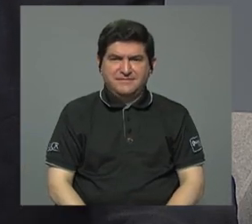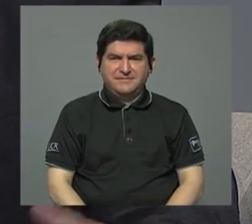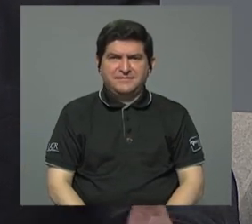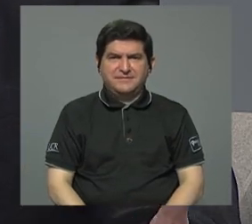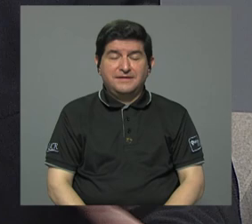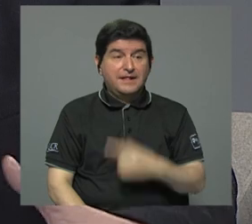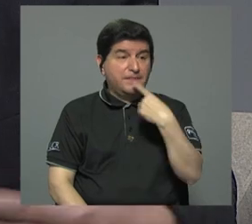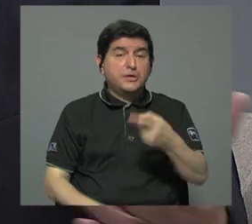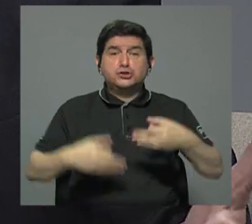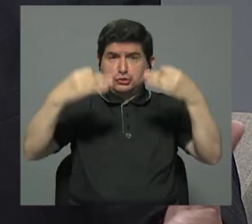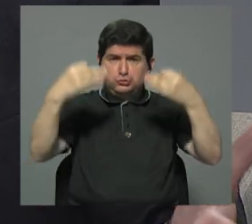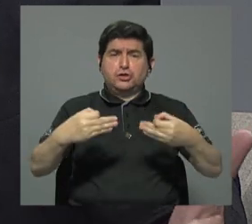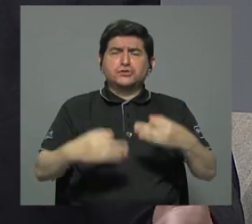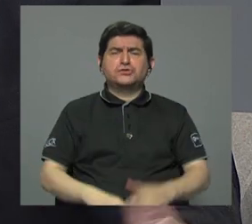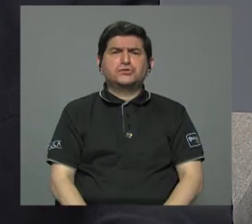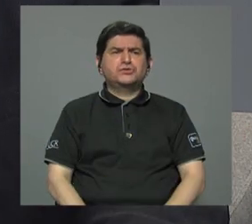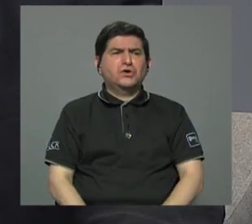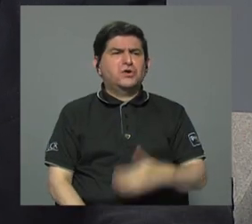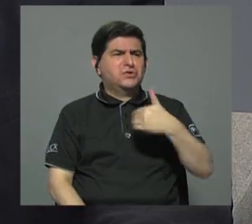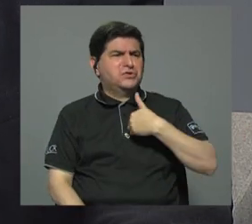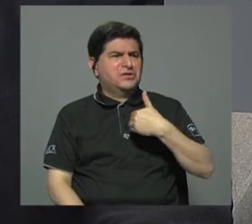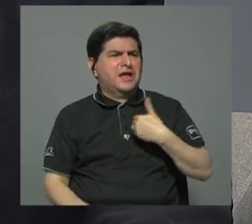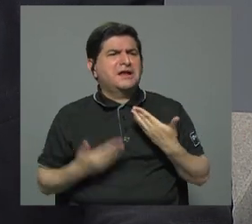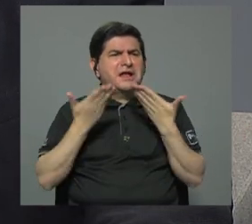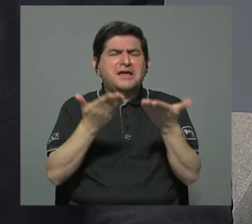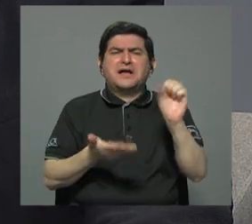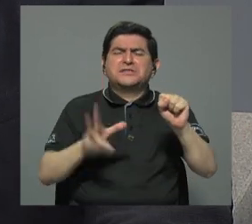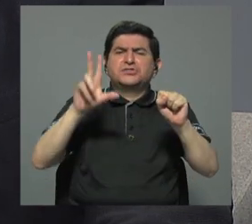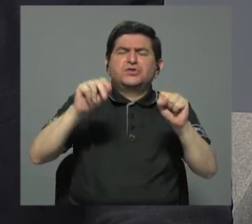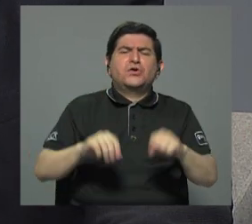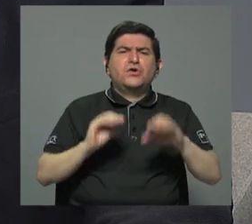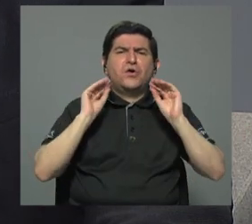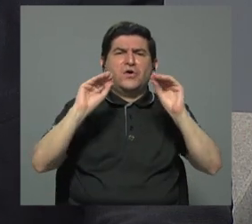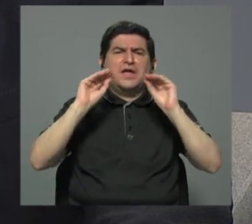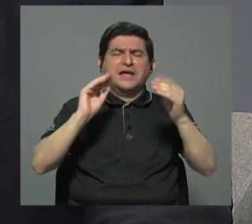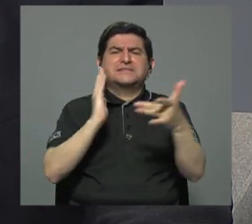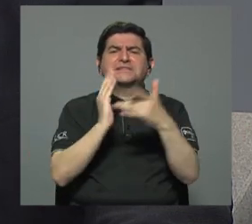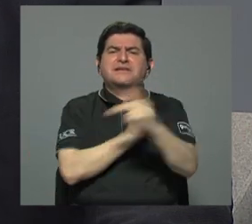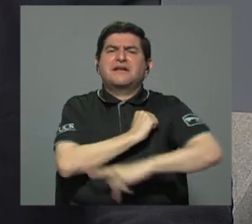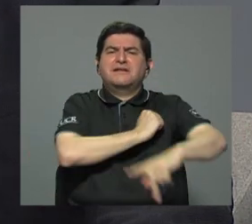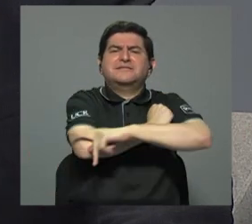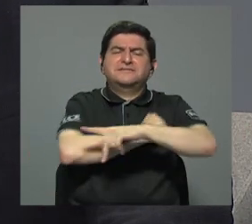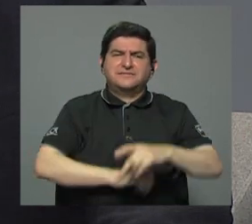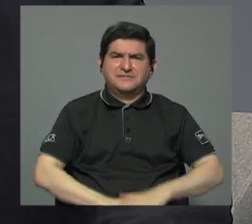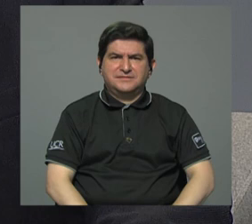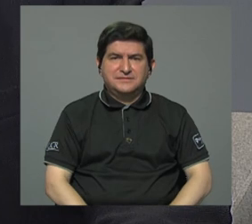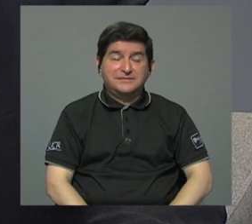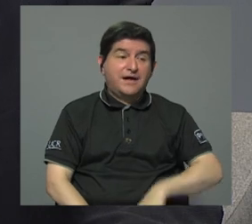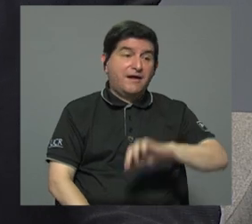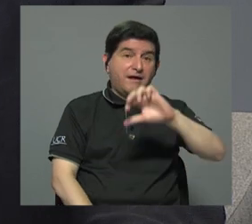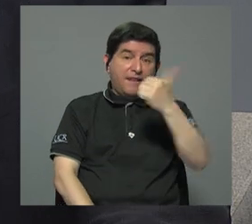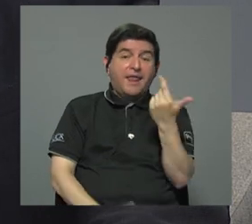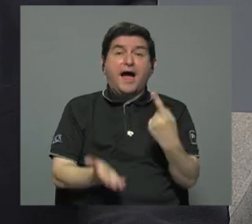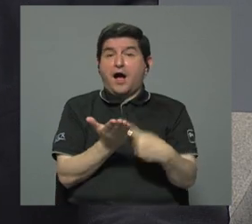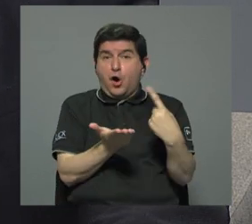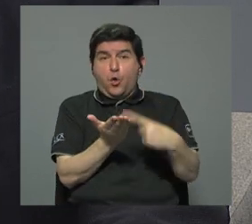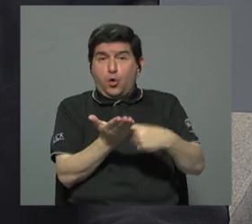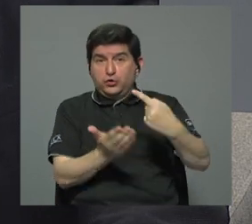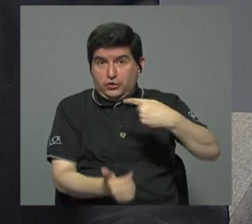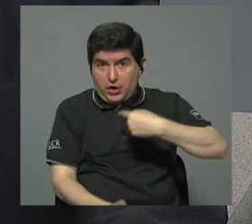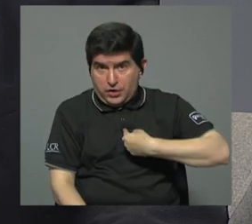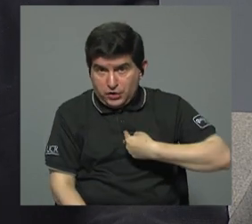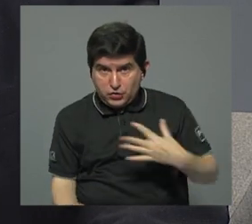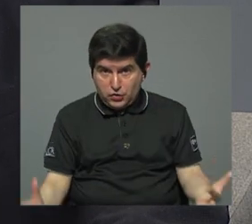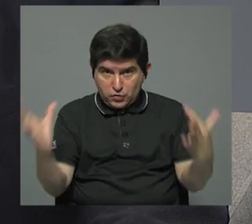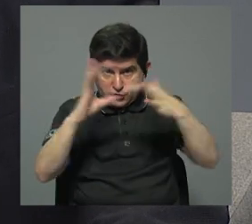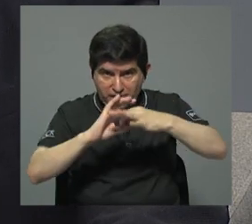la decisión de decir qué tenemos que dar y qué no tenemos que dar en la educación técnica de nuestro país. La otra discusión que a mí en